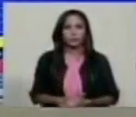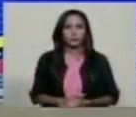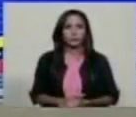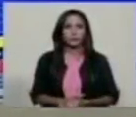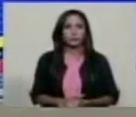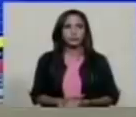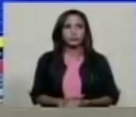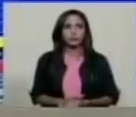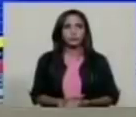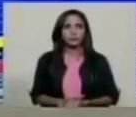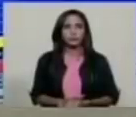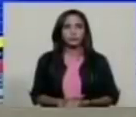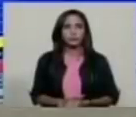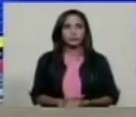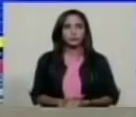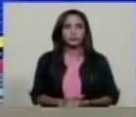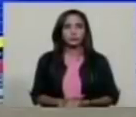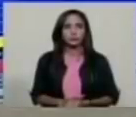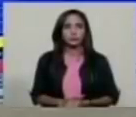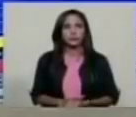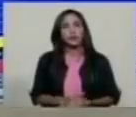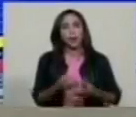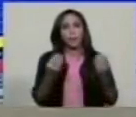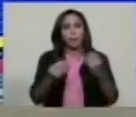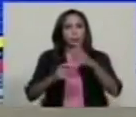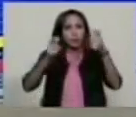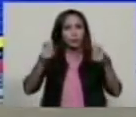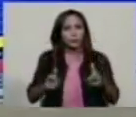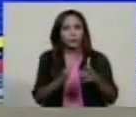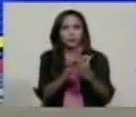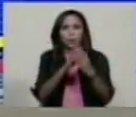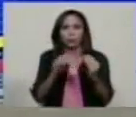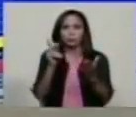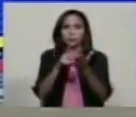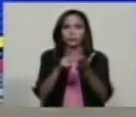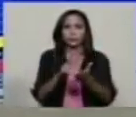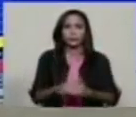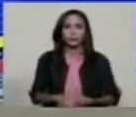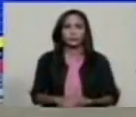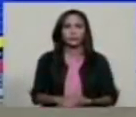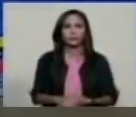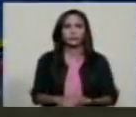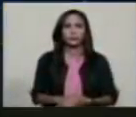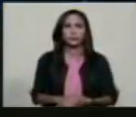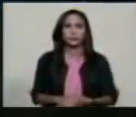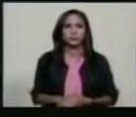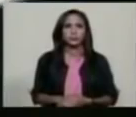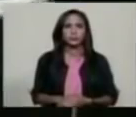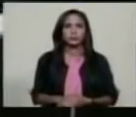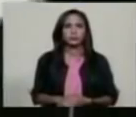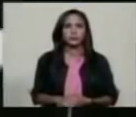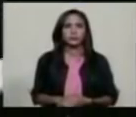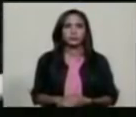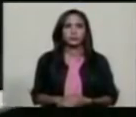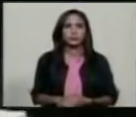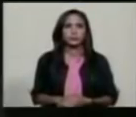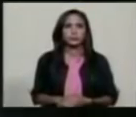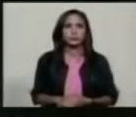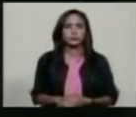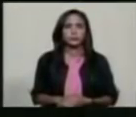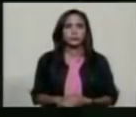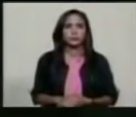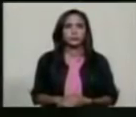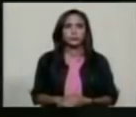China, un país de 1.400 millones de habitantes, la principal potencia económica del siglo XXI,